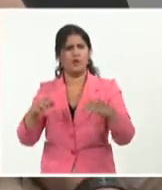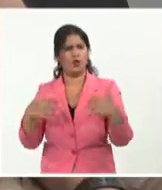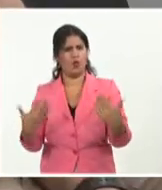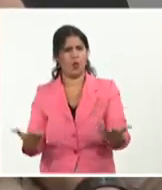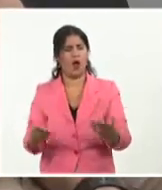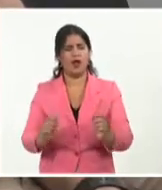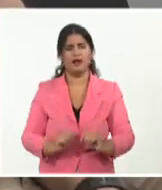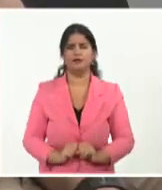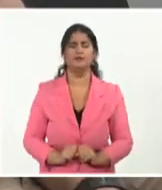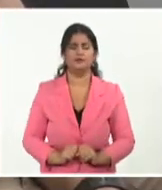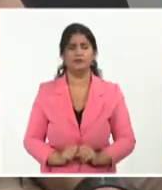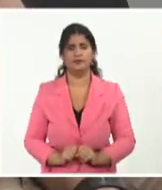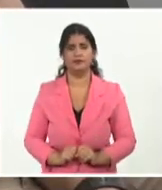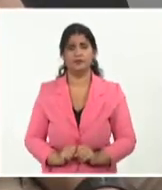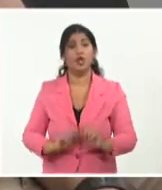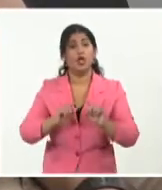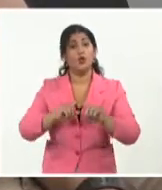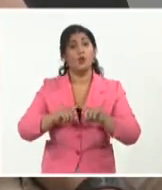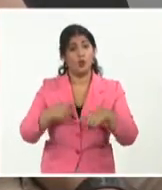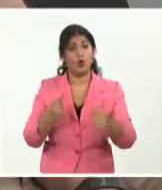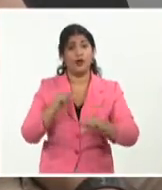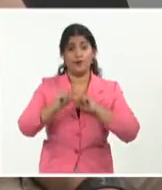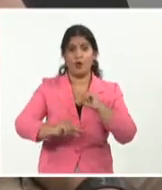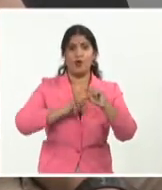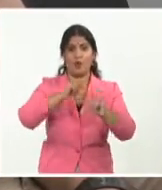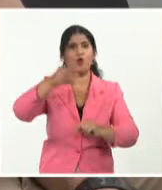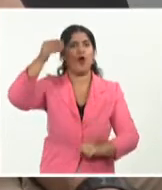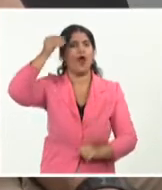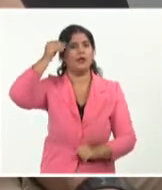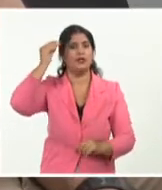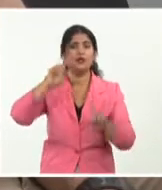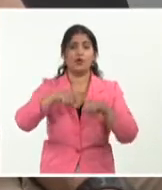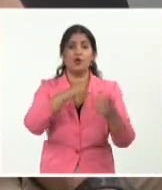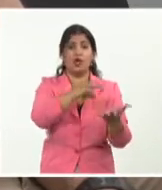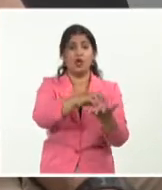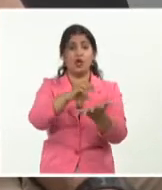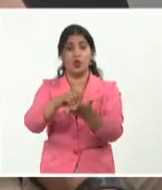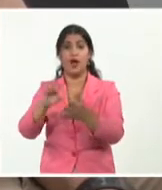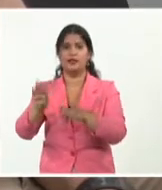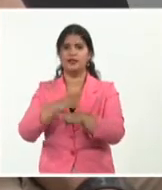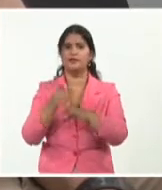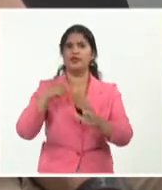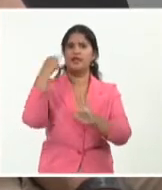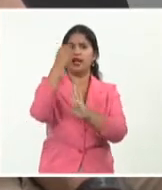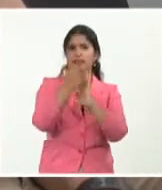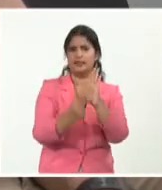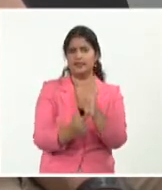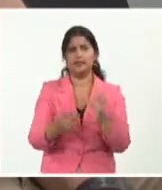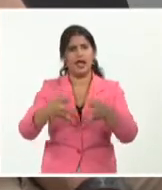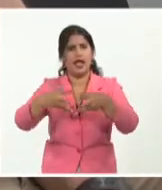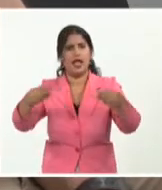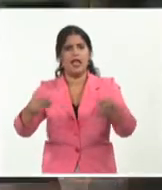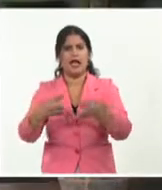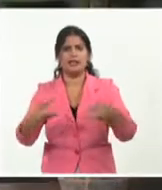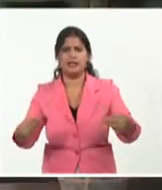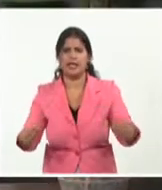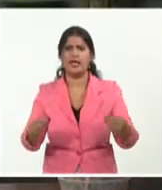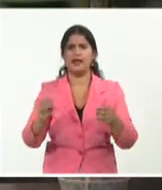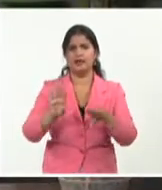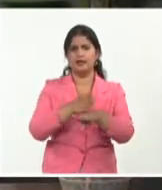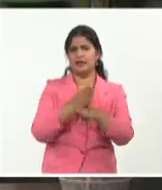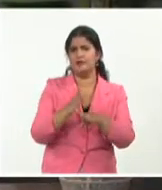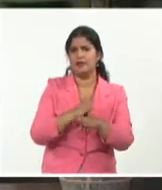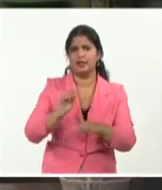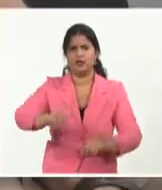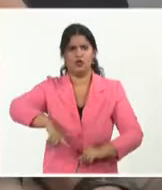otra cuestión que pasa y uno aprende cuando va a las localidades es que muchas veces uno trae una teoría preconcebida. Pero ahí hay saberes previos, hay culturas previas.